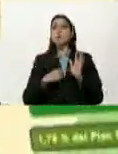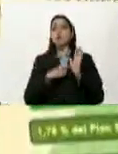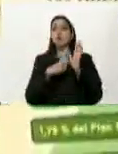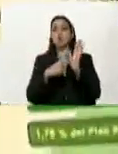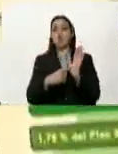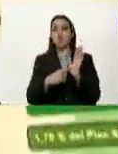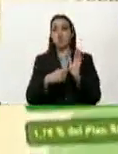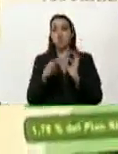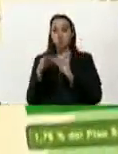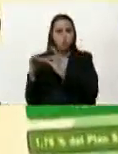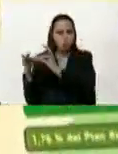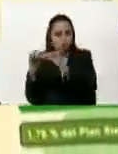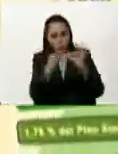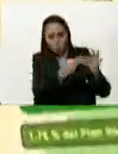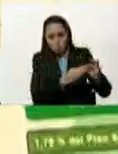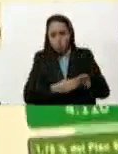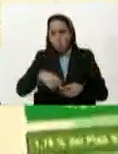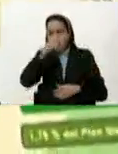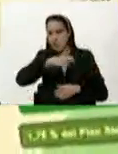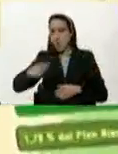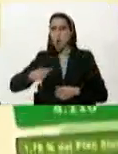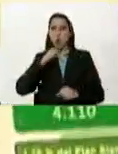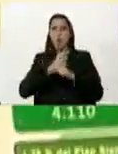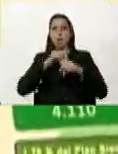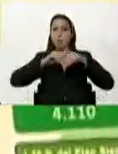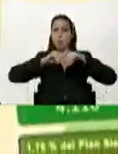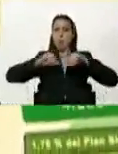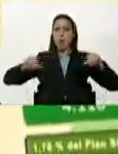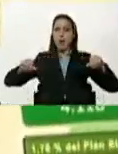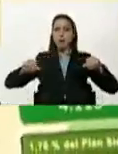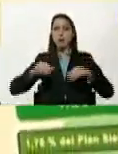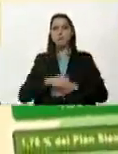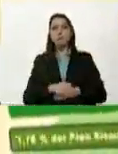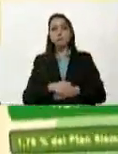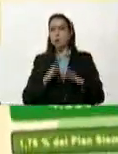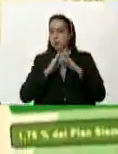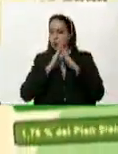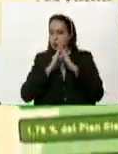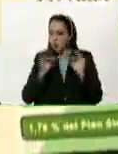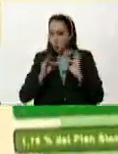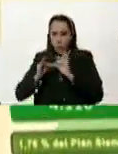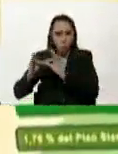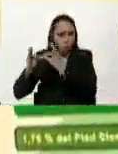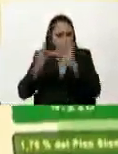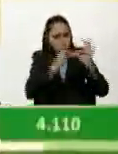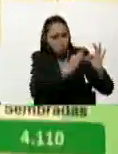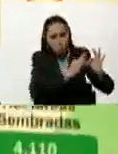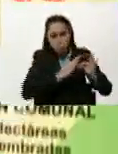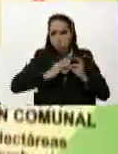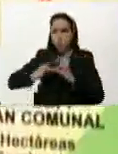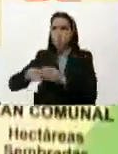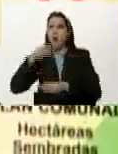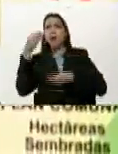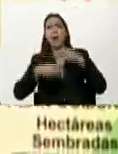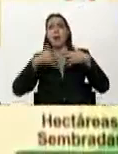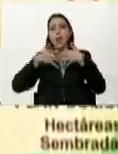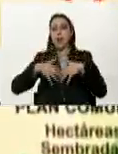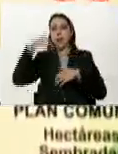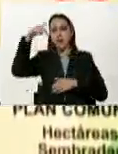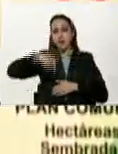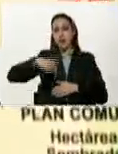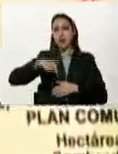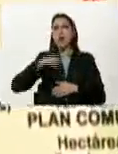la unidad de la fuerza productiva la unidad de todo el sector productivo de guárico